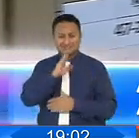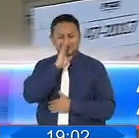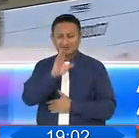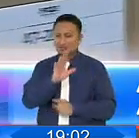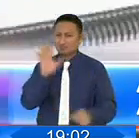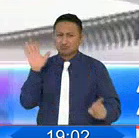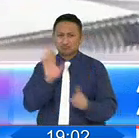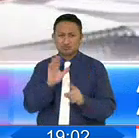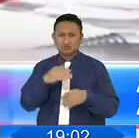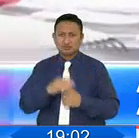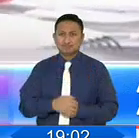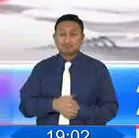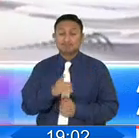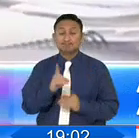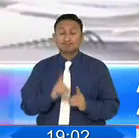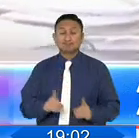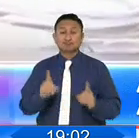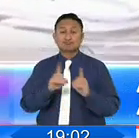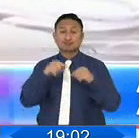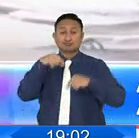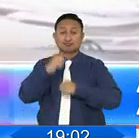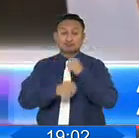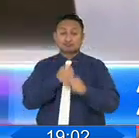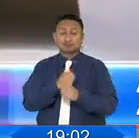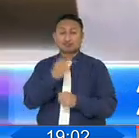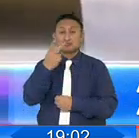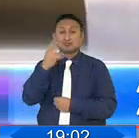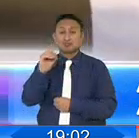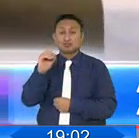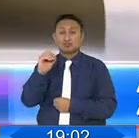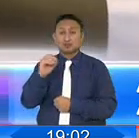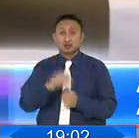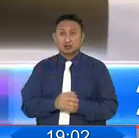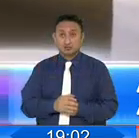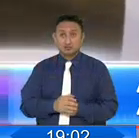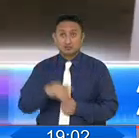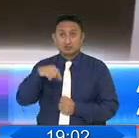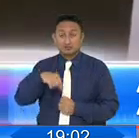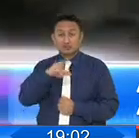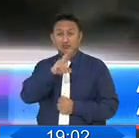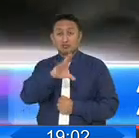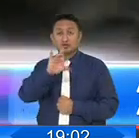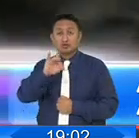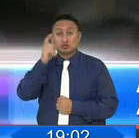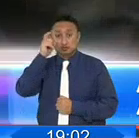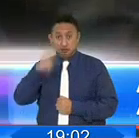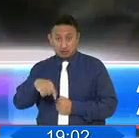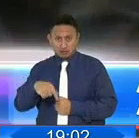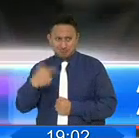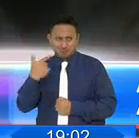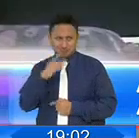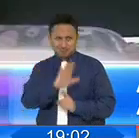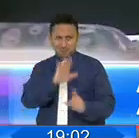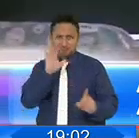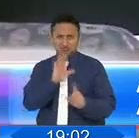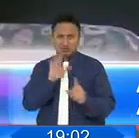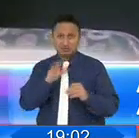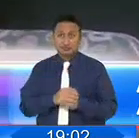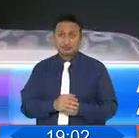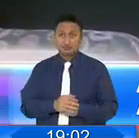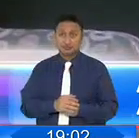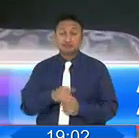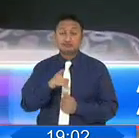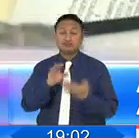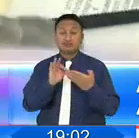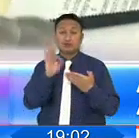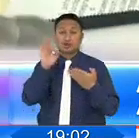a todo nivel. Los datos señalan que en lo que va de 2020, 28 fiscales han sido amenazados. La cifra es la más alta en los últimos 5 años. La